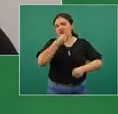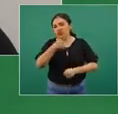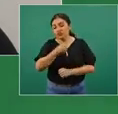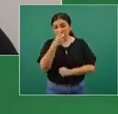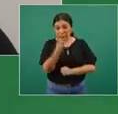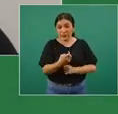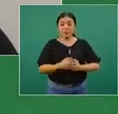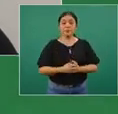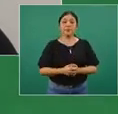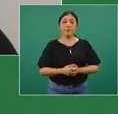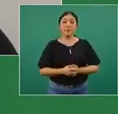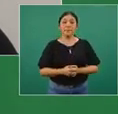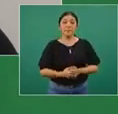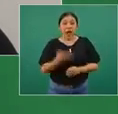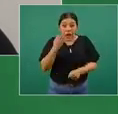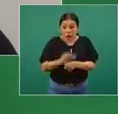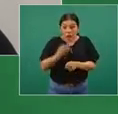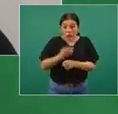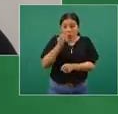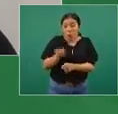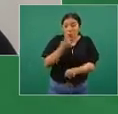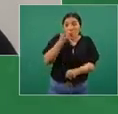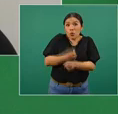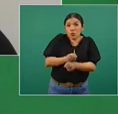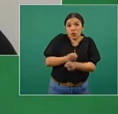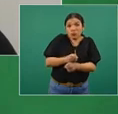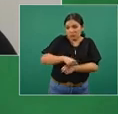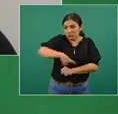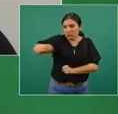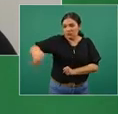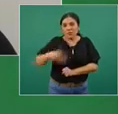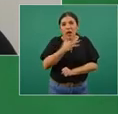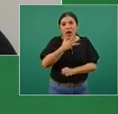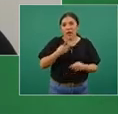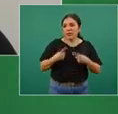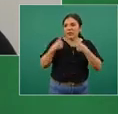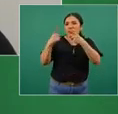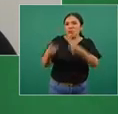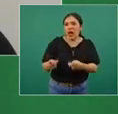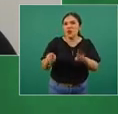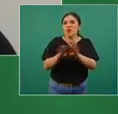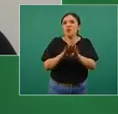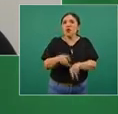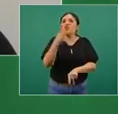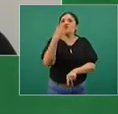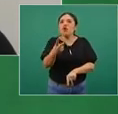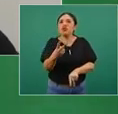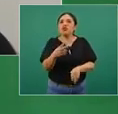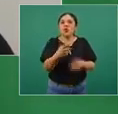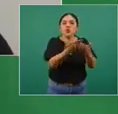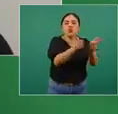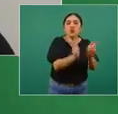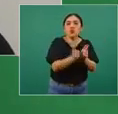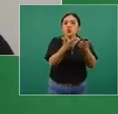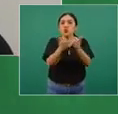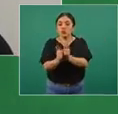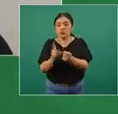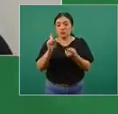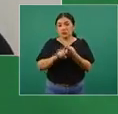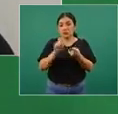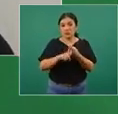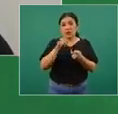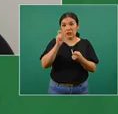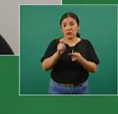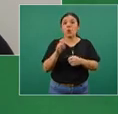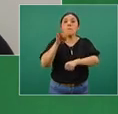Entonces, esta es una oportunidad que tiene pues básicamente 2 líneas generales. La primera es obviamente